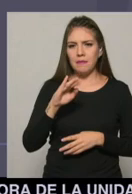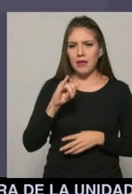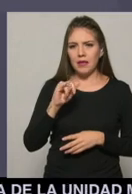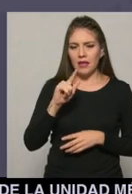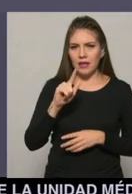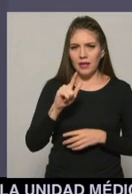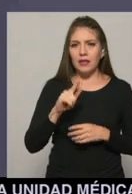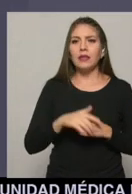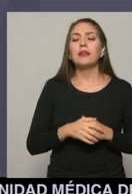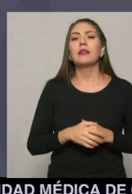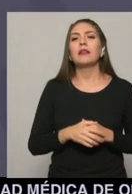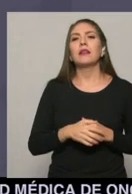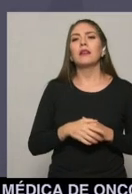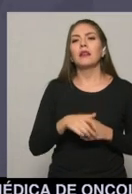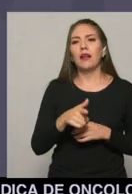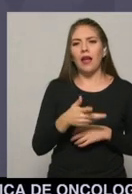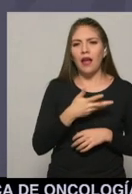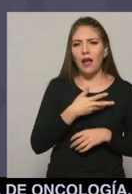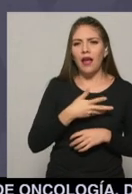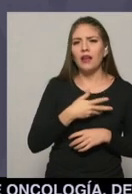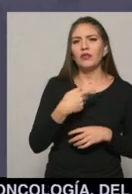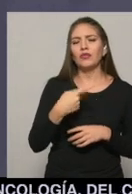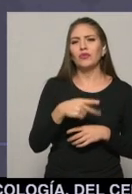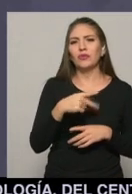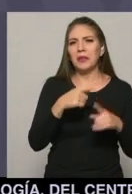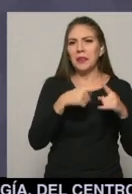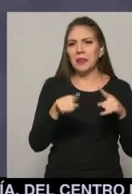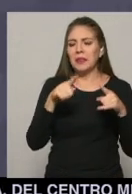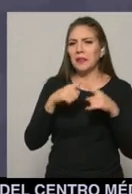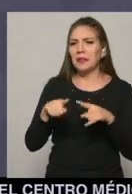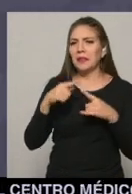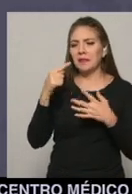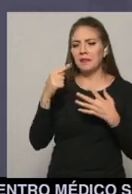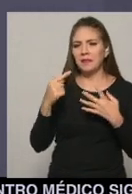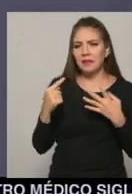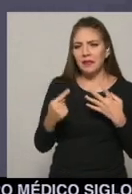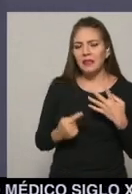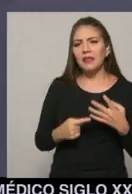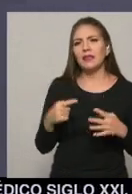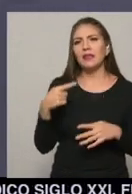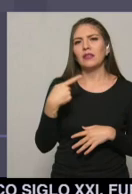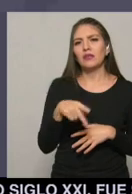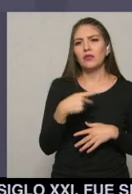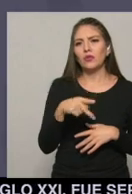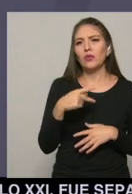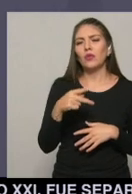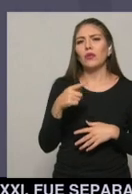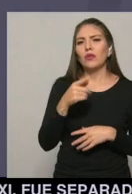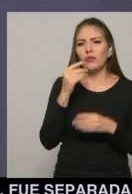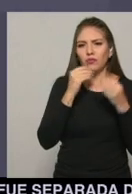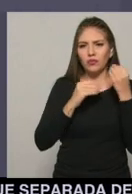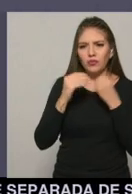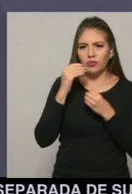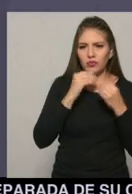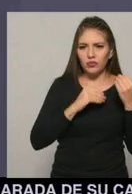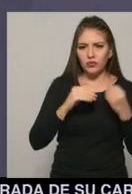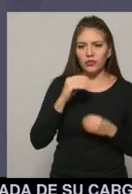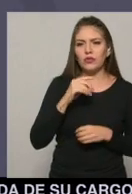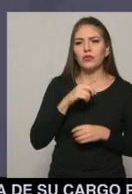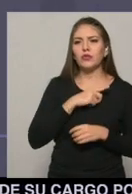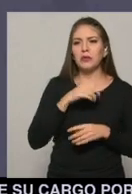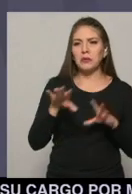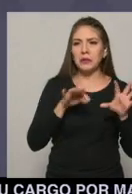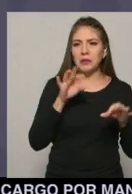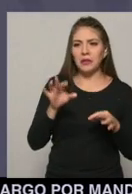la cocina yucateca, ¿no? En fin, una variedad impresionante en estos 5 platillos. Nada más seleccionaron 5 y mire